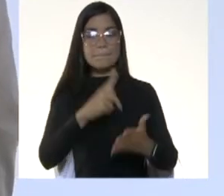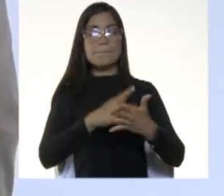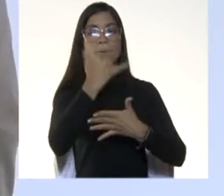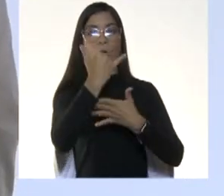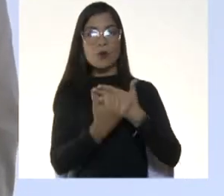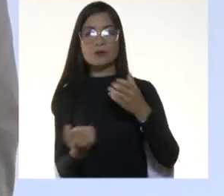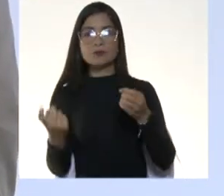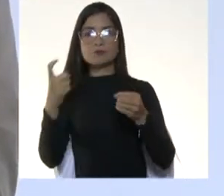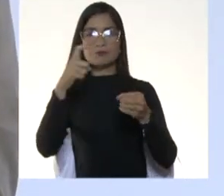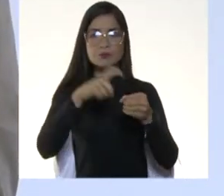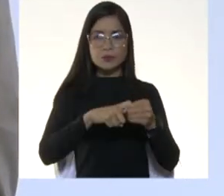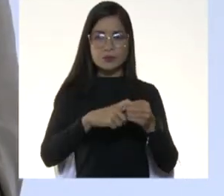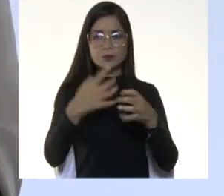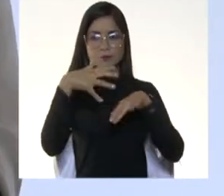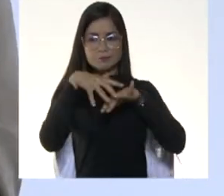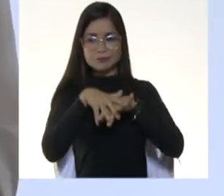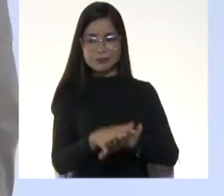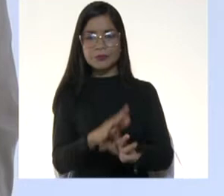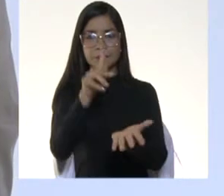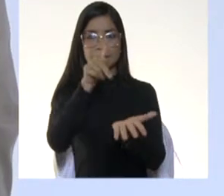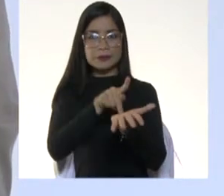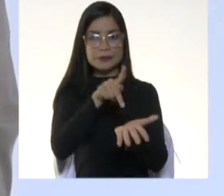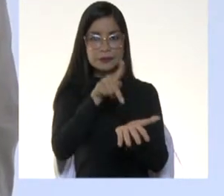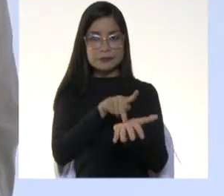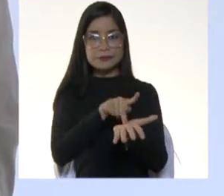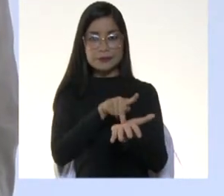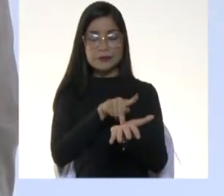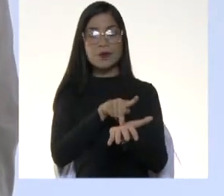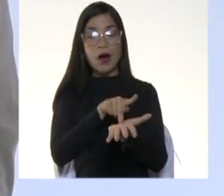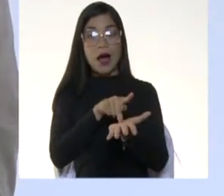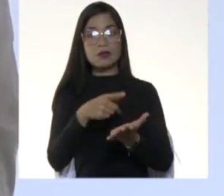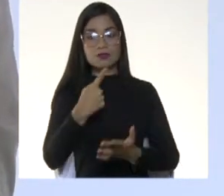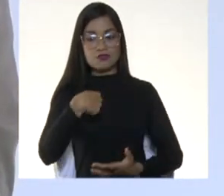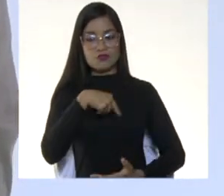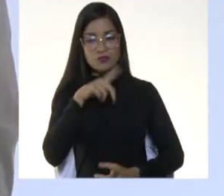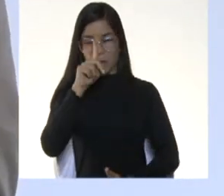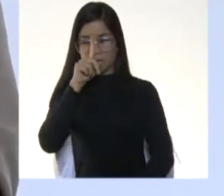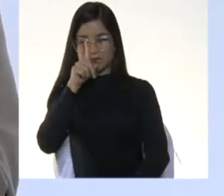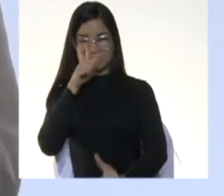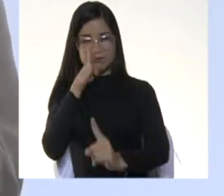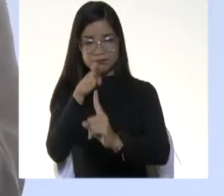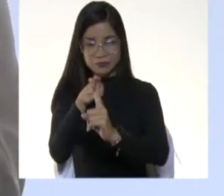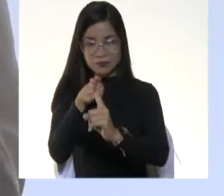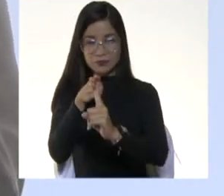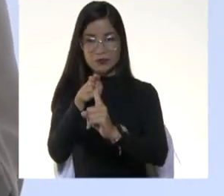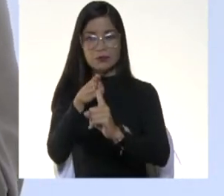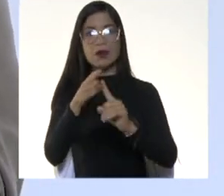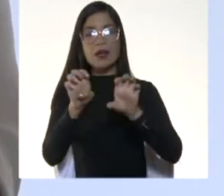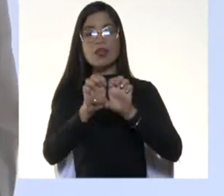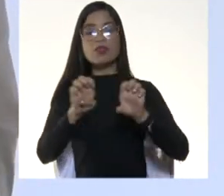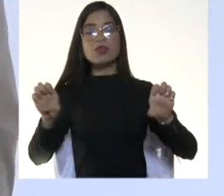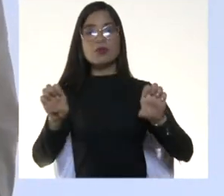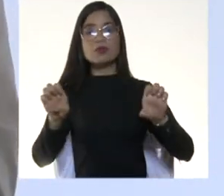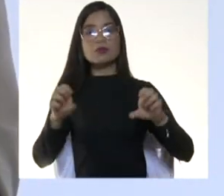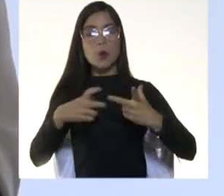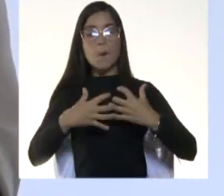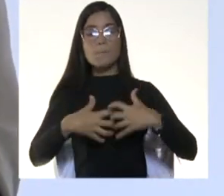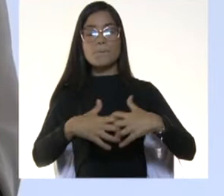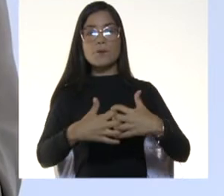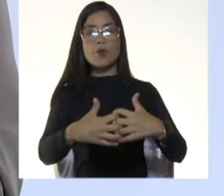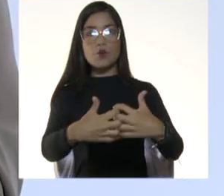lo que realmente es el enfoque de lo que queremos. Nosotros queremos un enfoque de una educación productiva o una